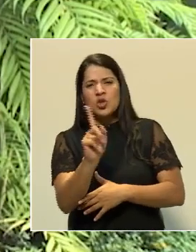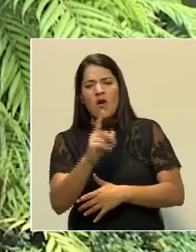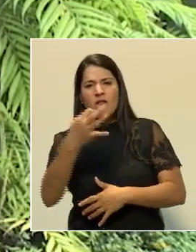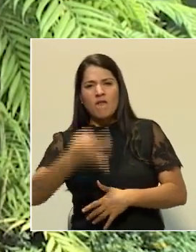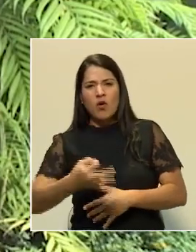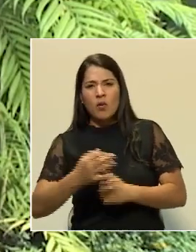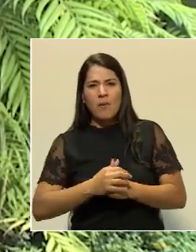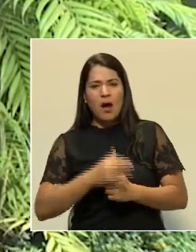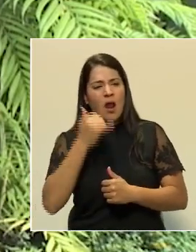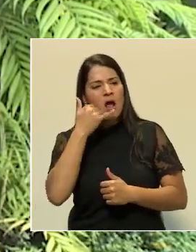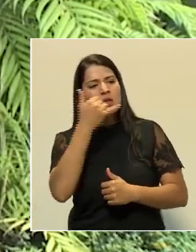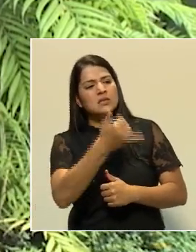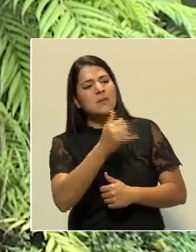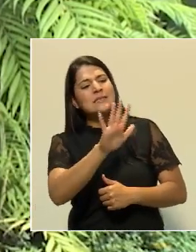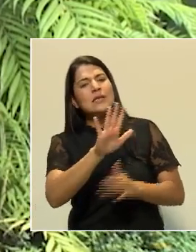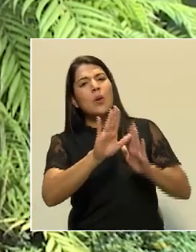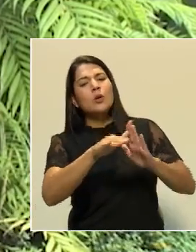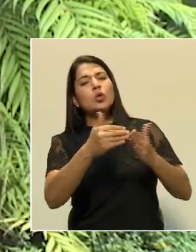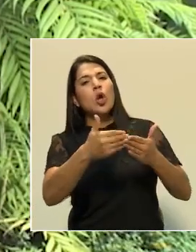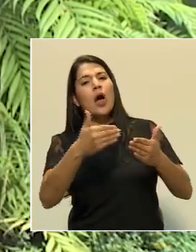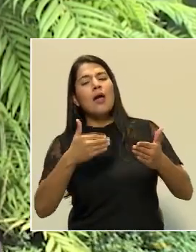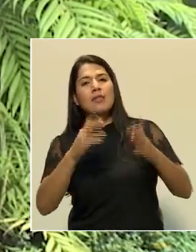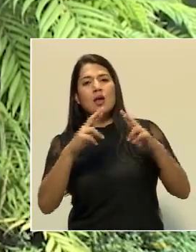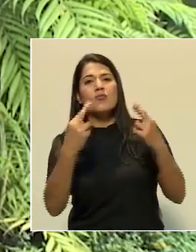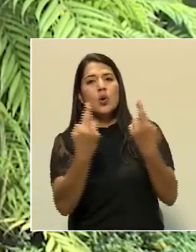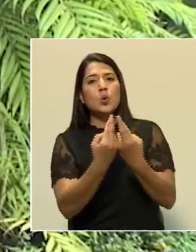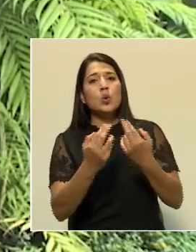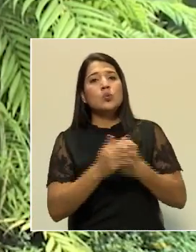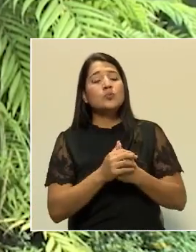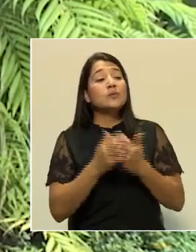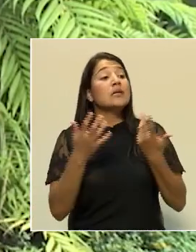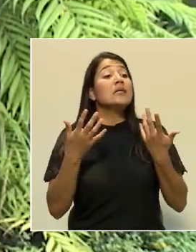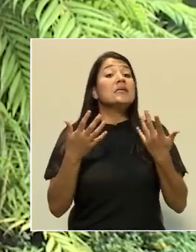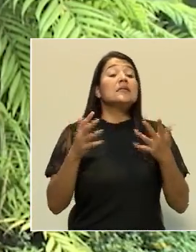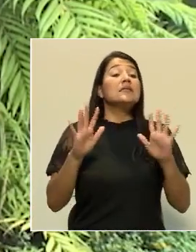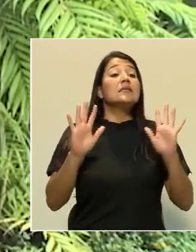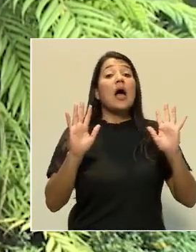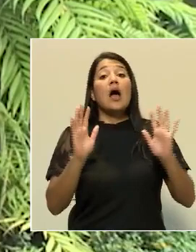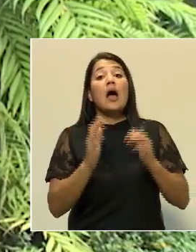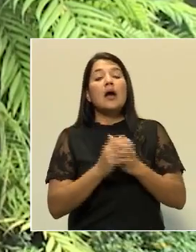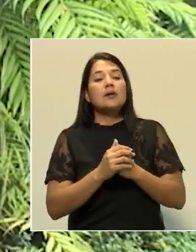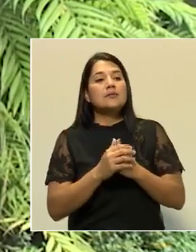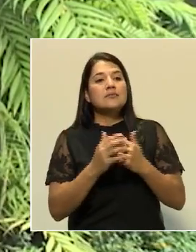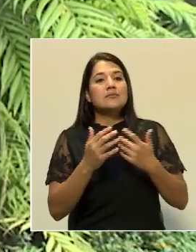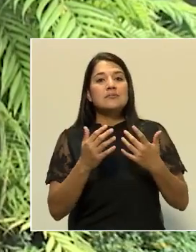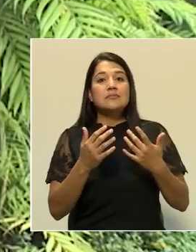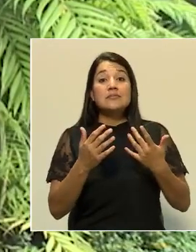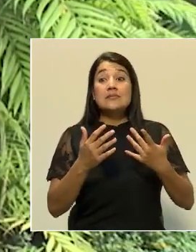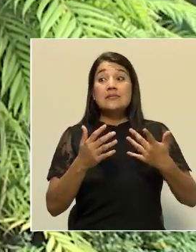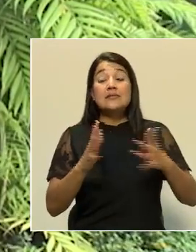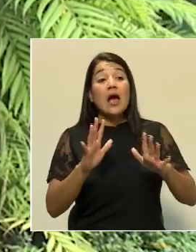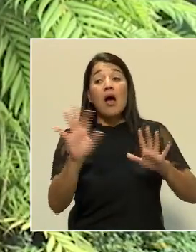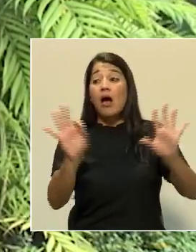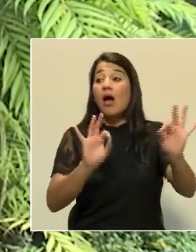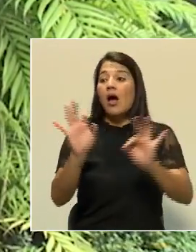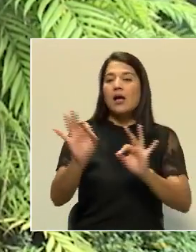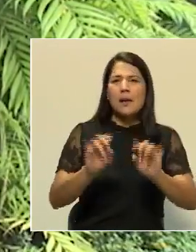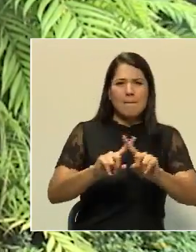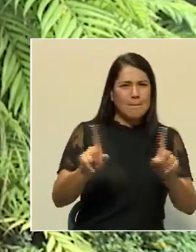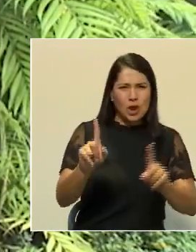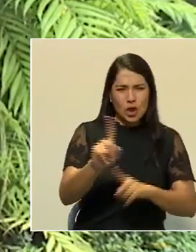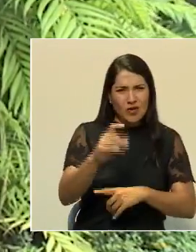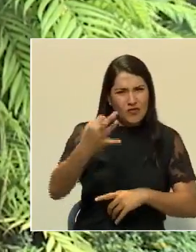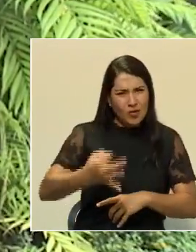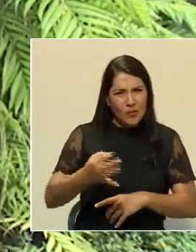minutos antes de la reunión y dicen que ya convocaron a la reunión, pero no de forma formal, como tiene que ser, de forma